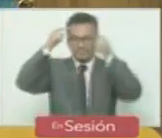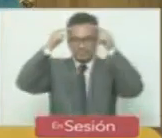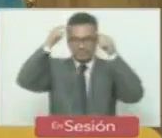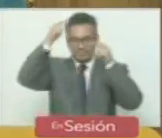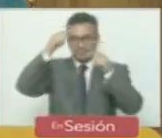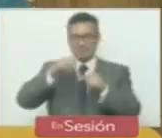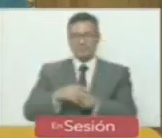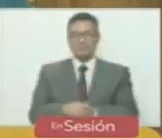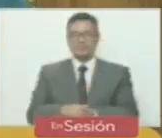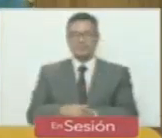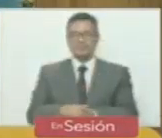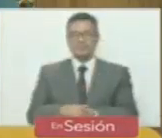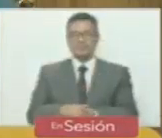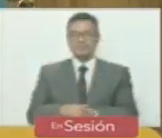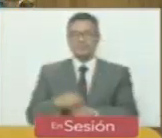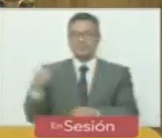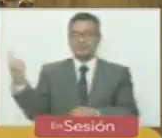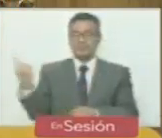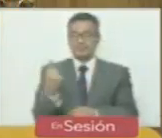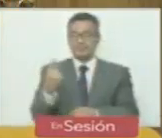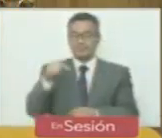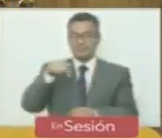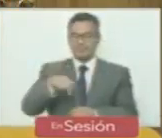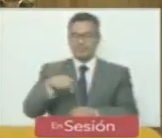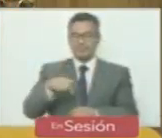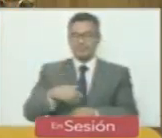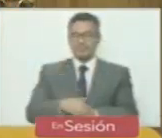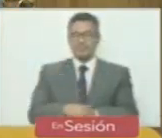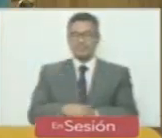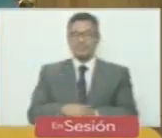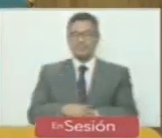Chávez, hemos venido aquí